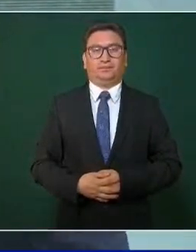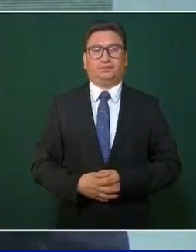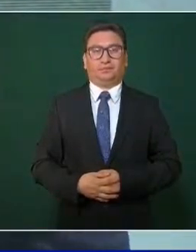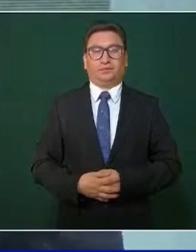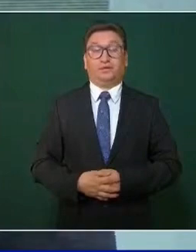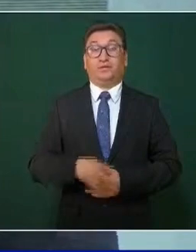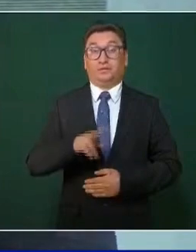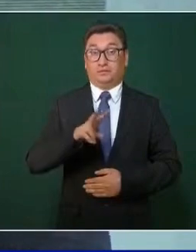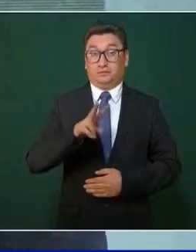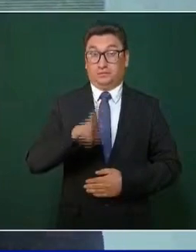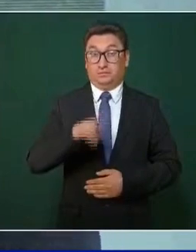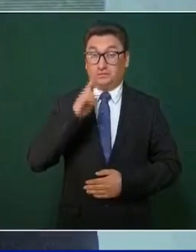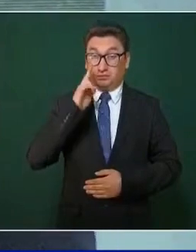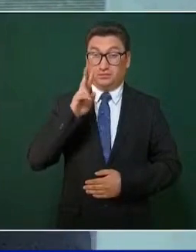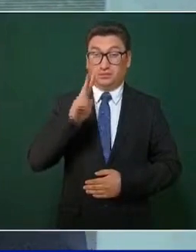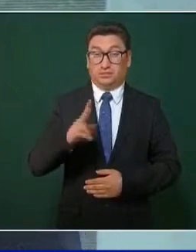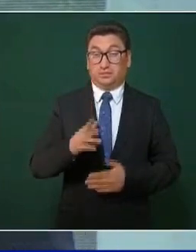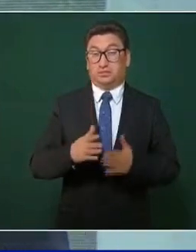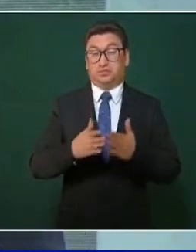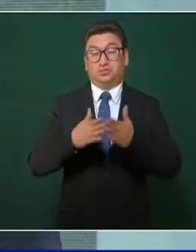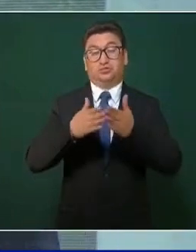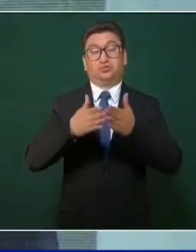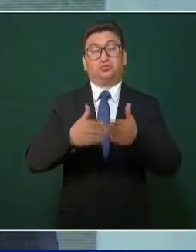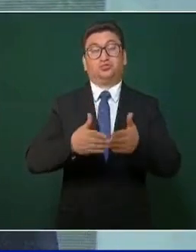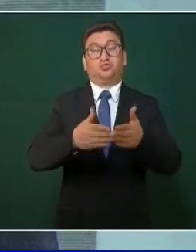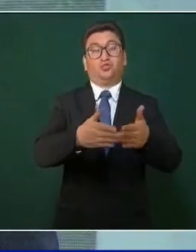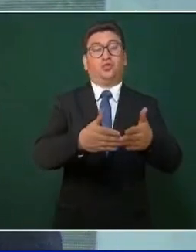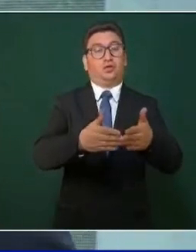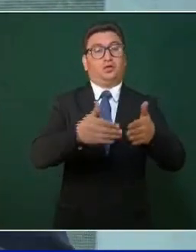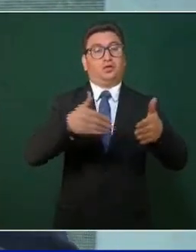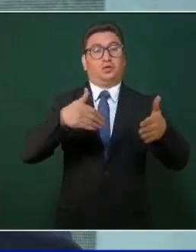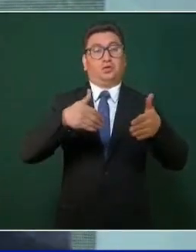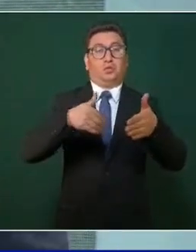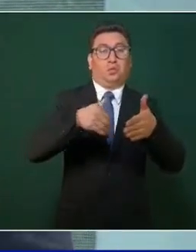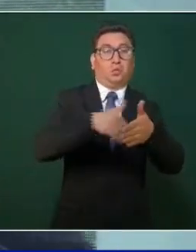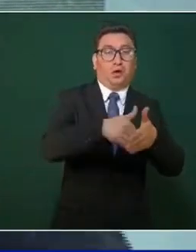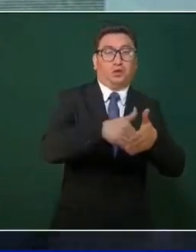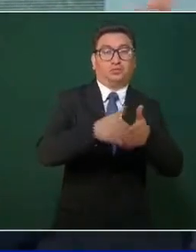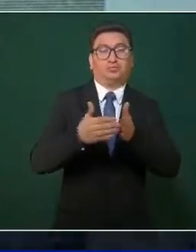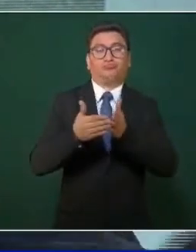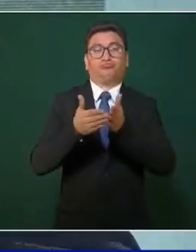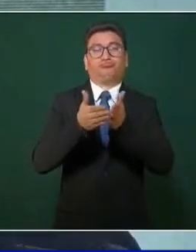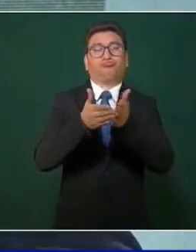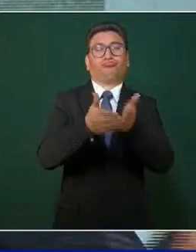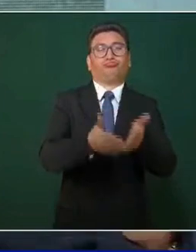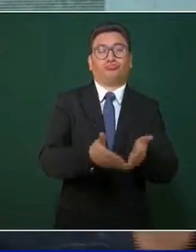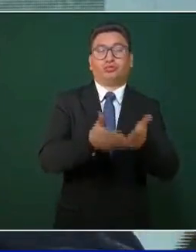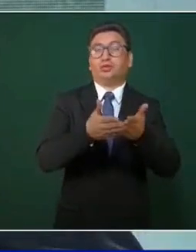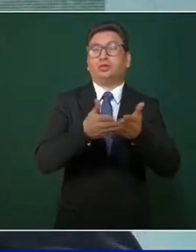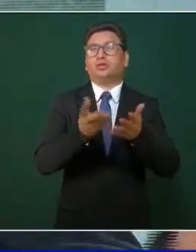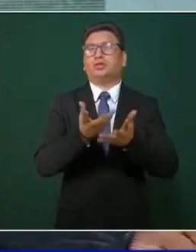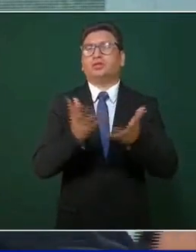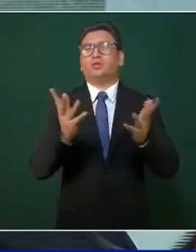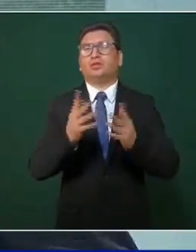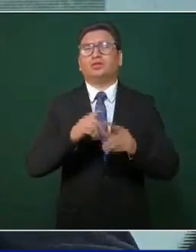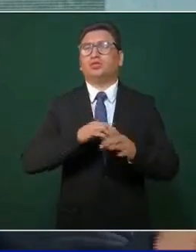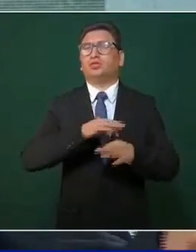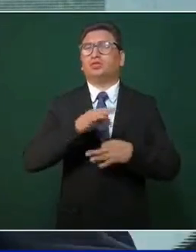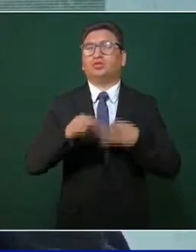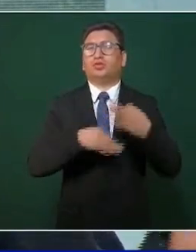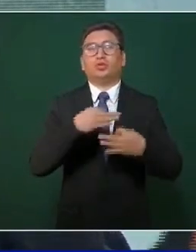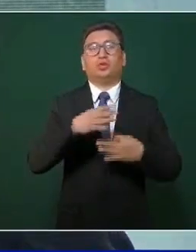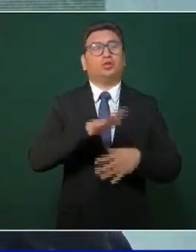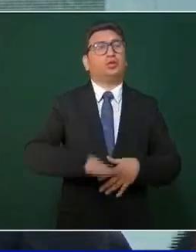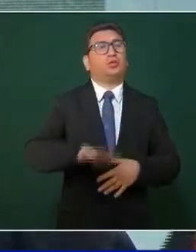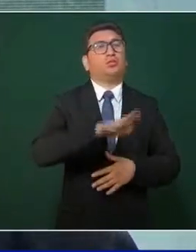arriban a un puerto y llegan todos los que viven en ese